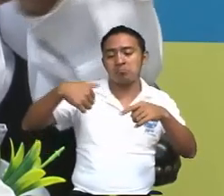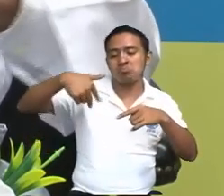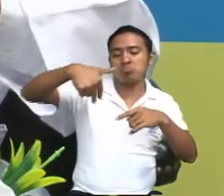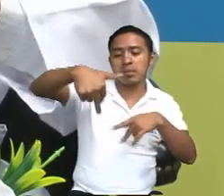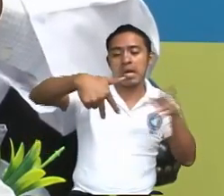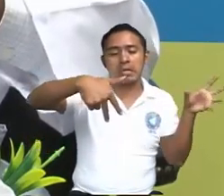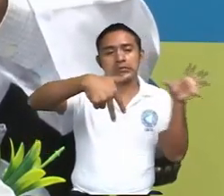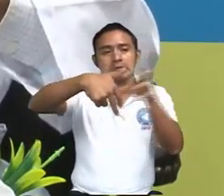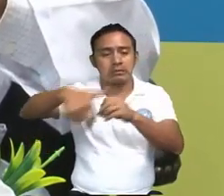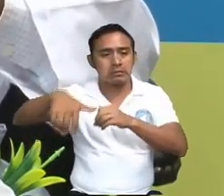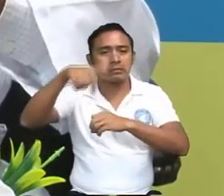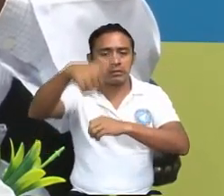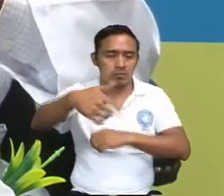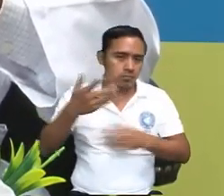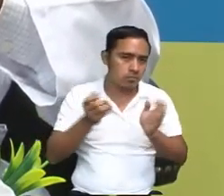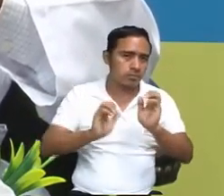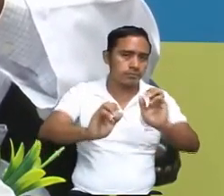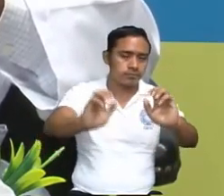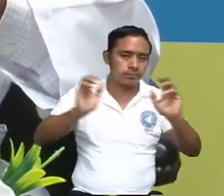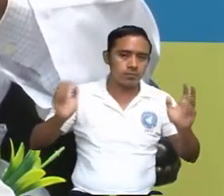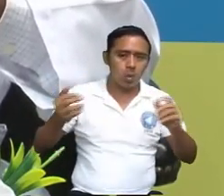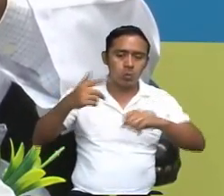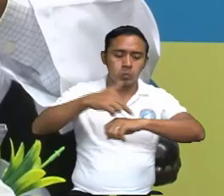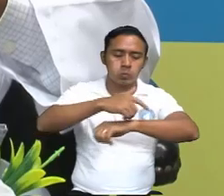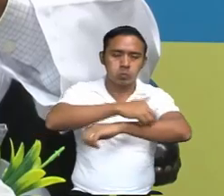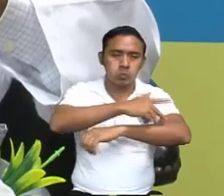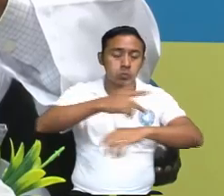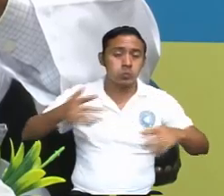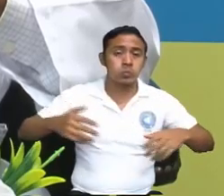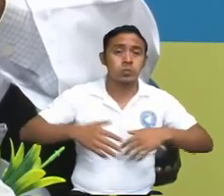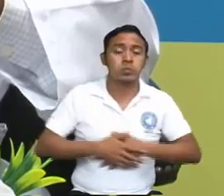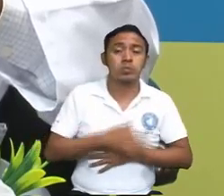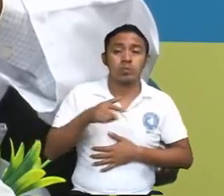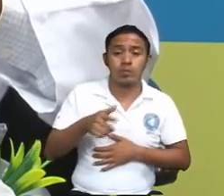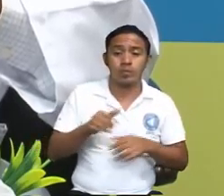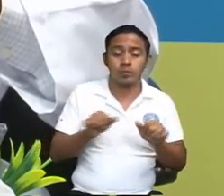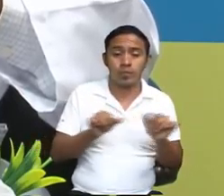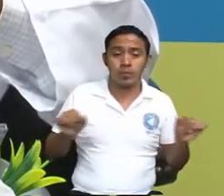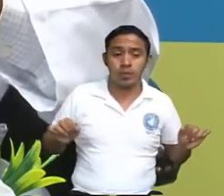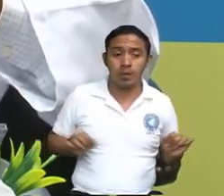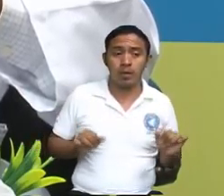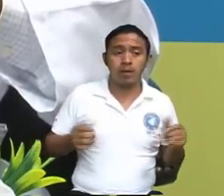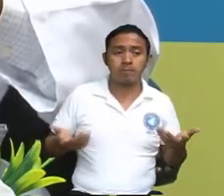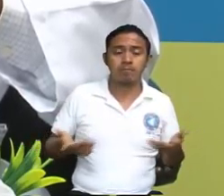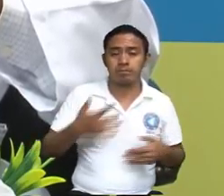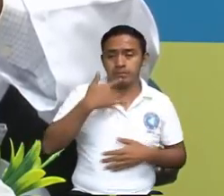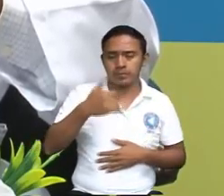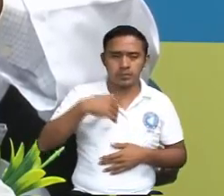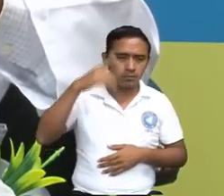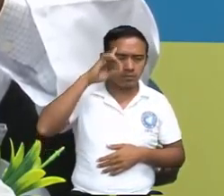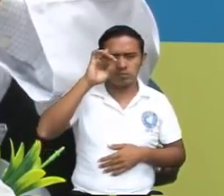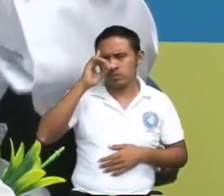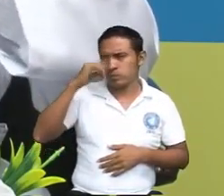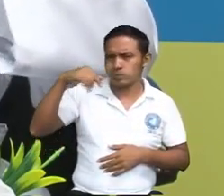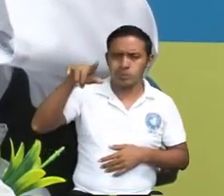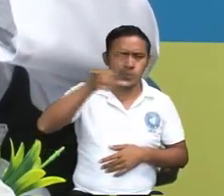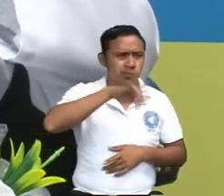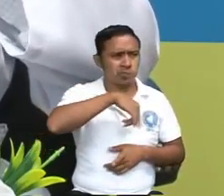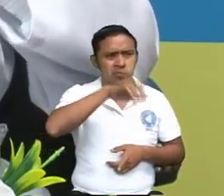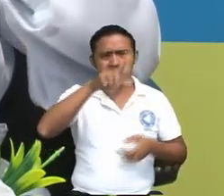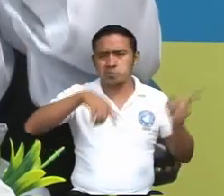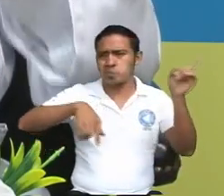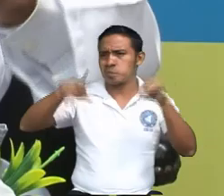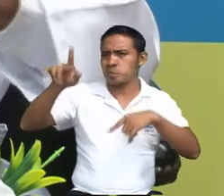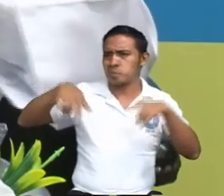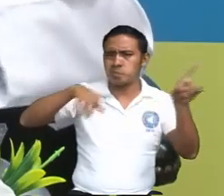al transeúnte que pase en la calle o en el camino. Porque ese animalito se va, como le digo, desorientado ya con